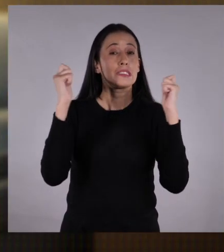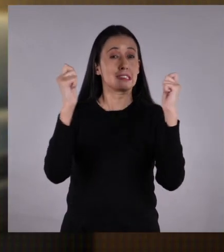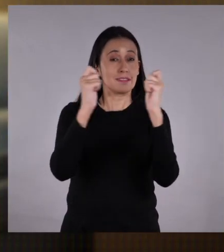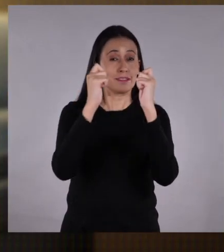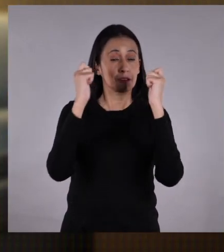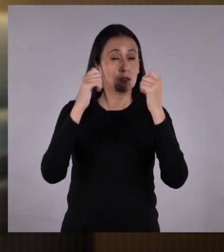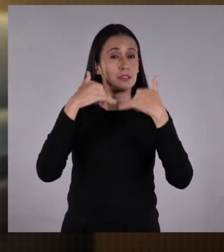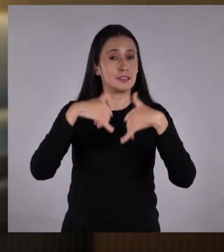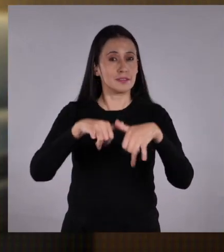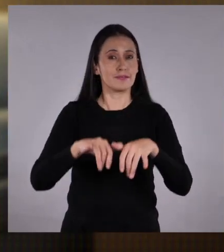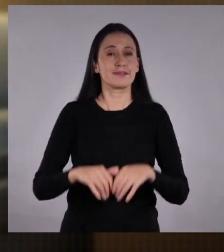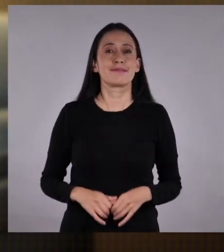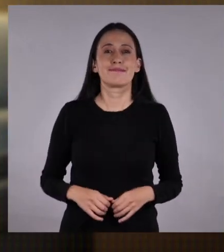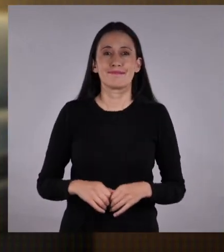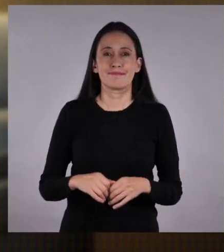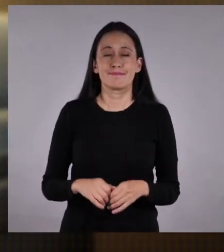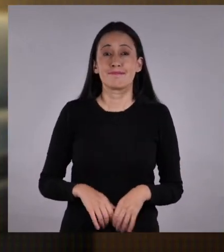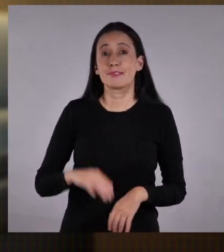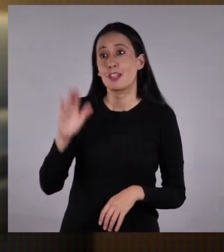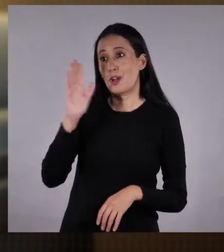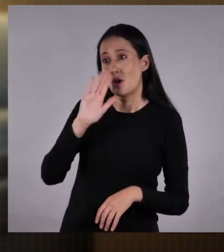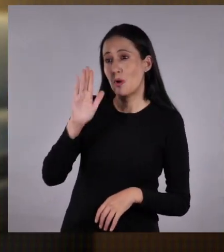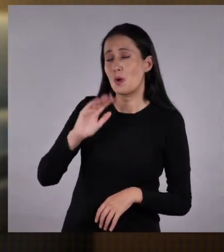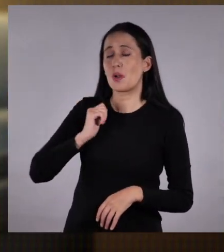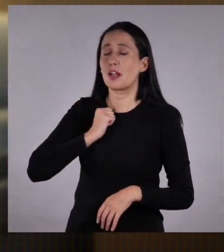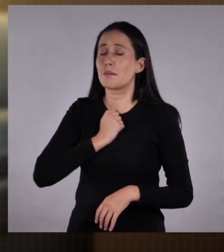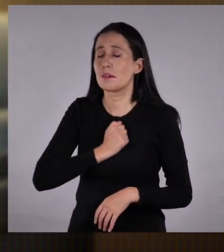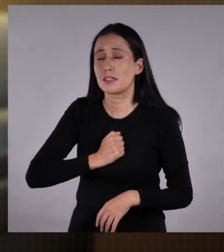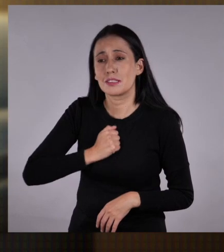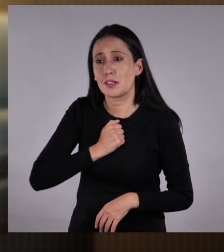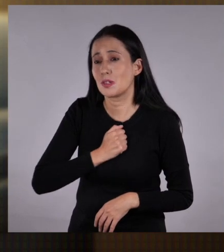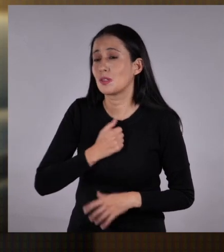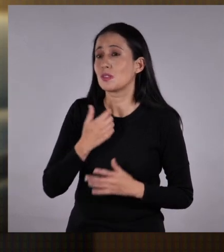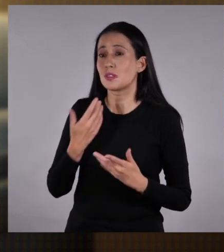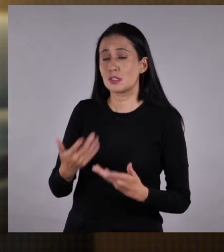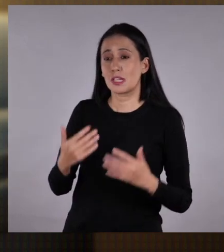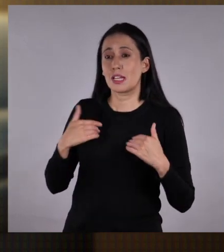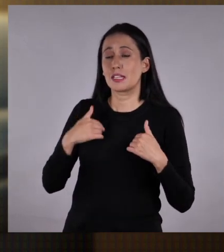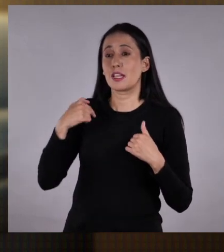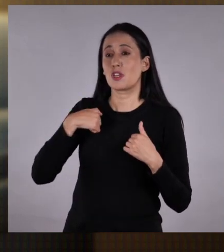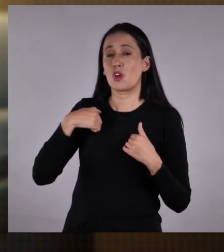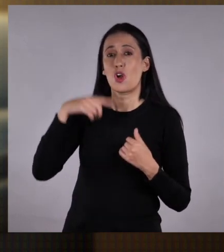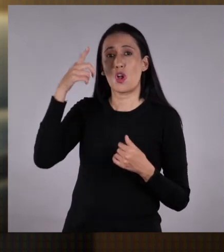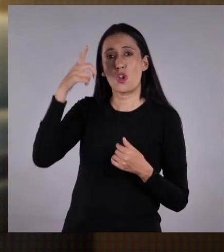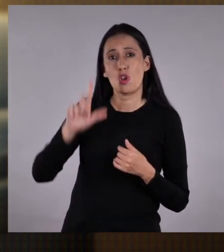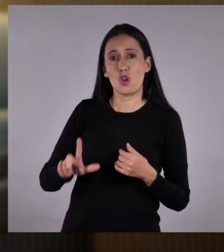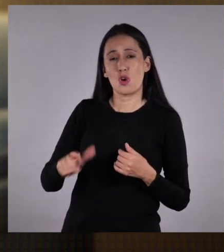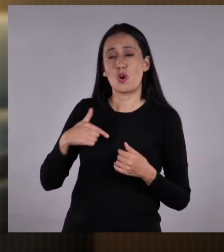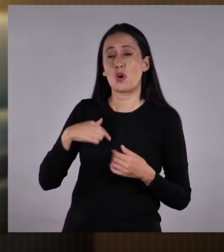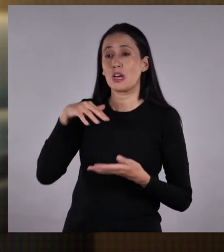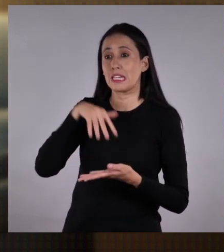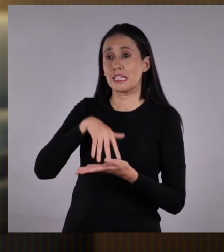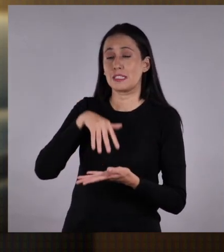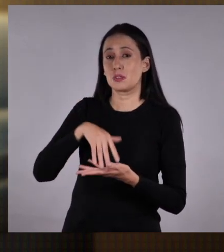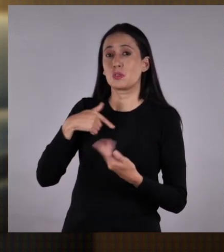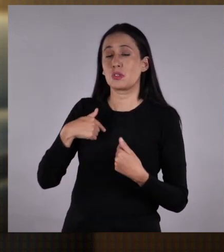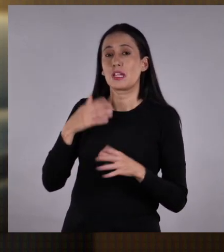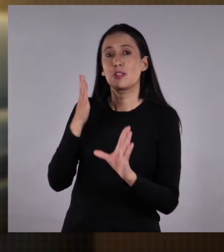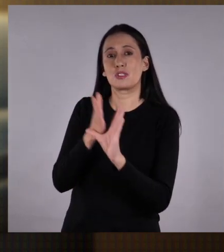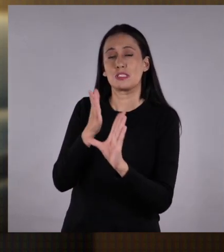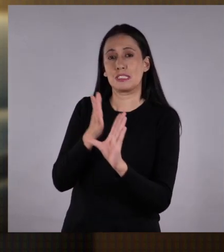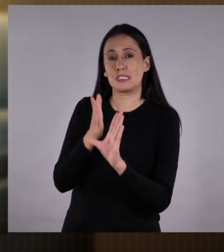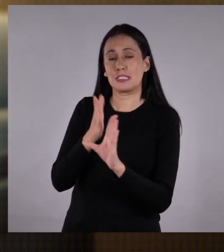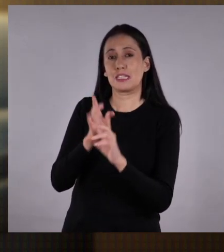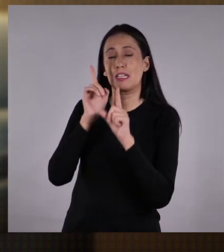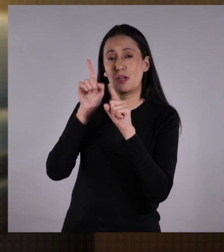Emi, lamento tu pérdida. Soy Martinica de Loja. Estoy estudiando psicología en la universidad y justo estaba aprendiendo